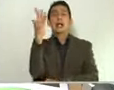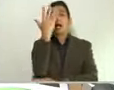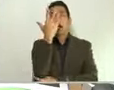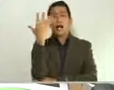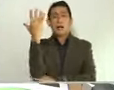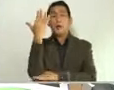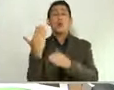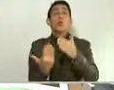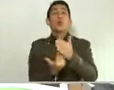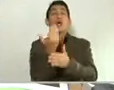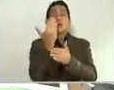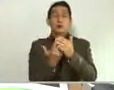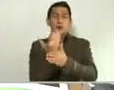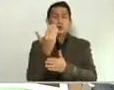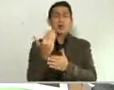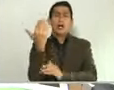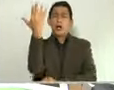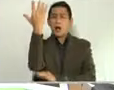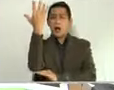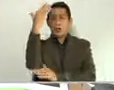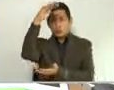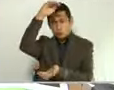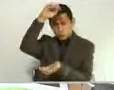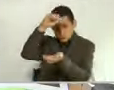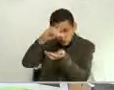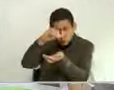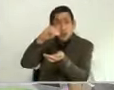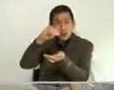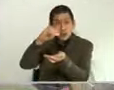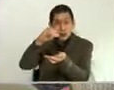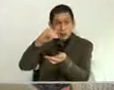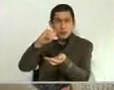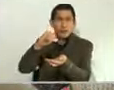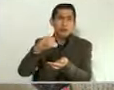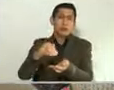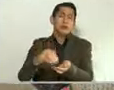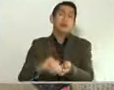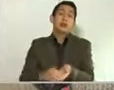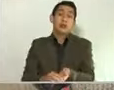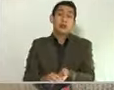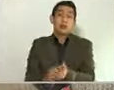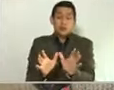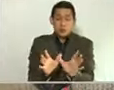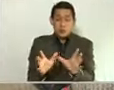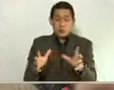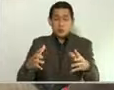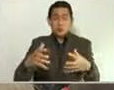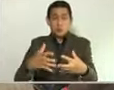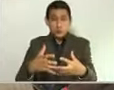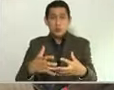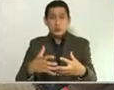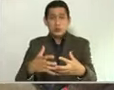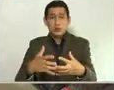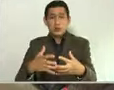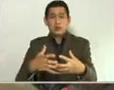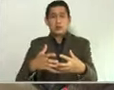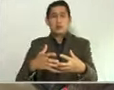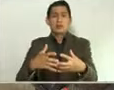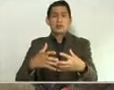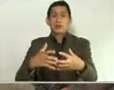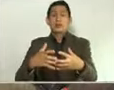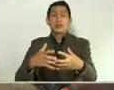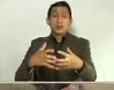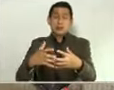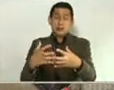es todos los días. Los árboles pequeños están en macetero porque si están directo en la tierra se mueren porque los pisan o los